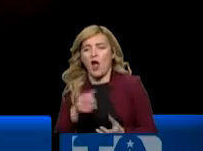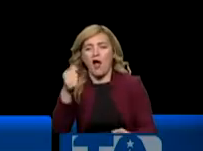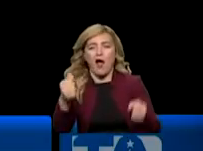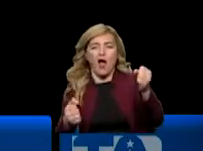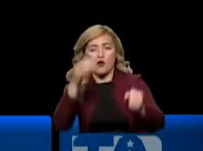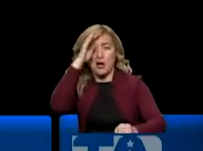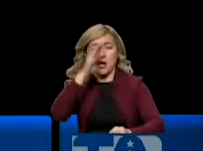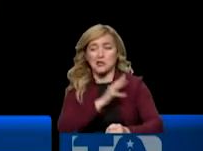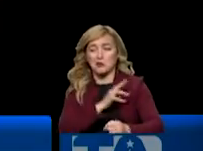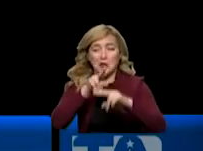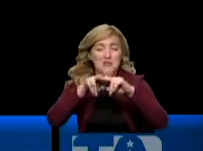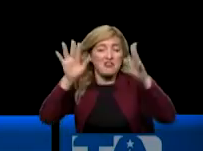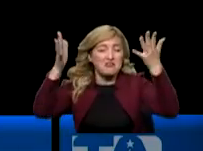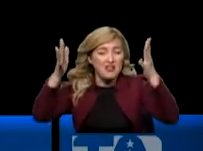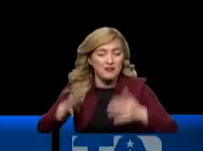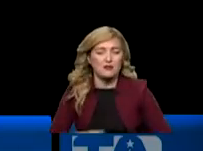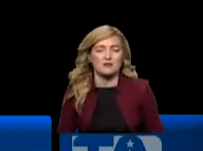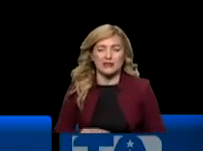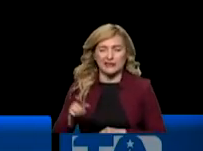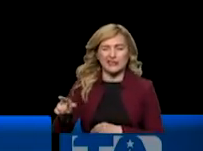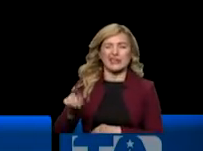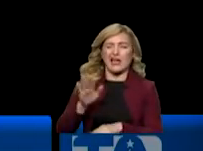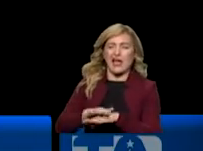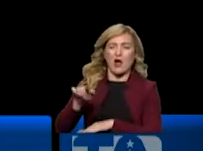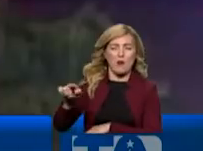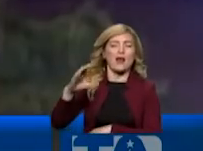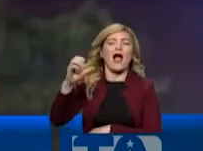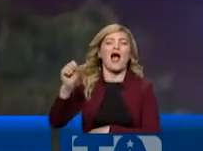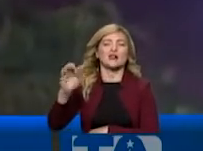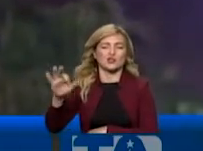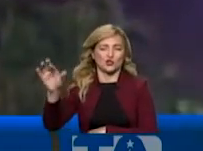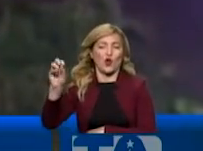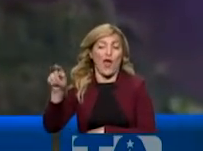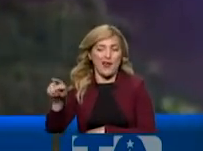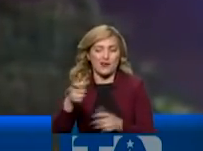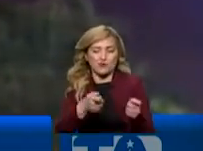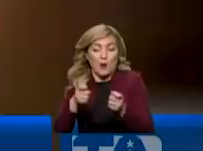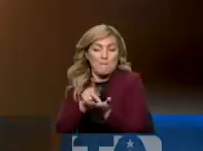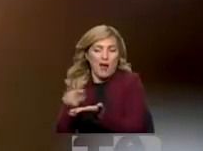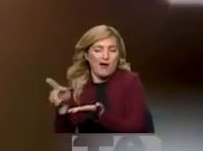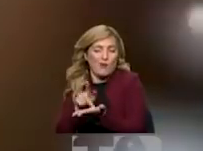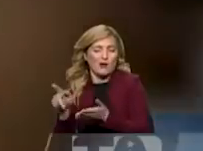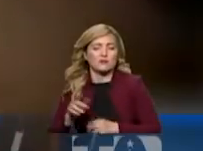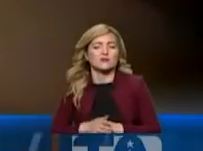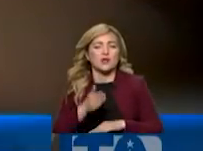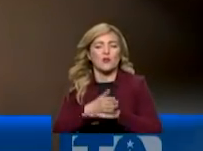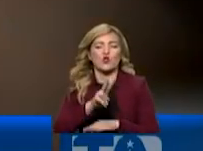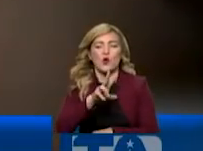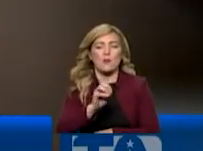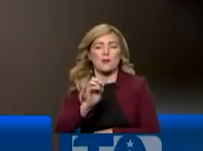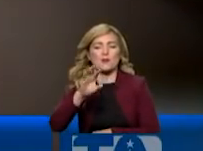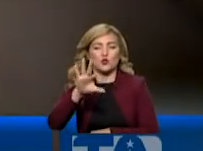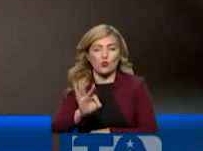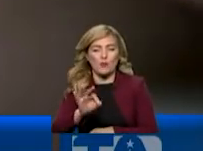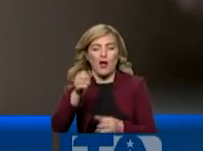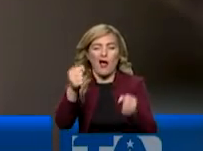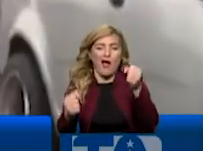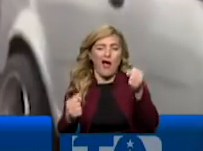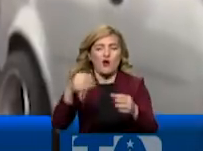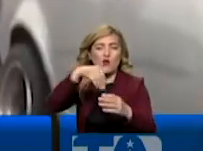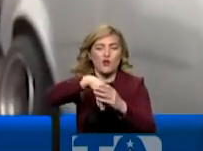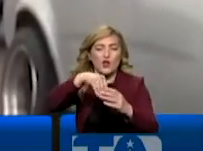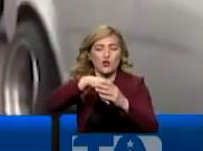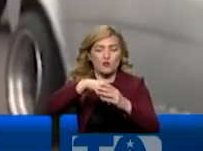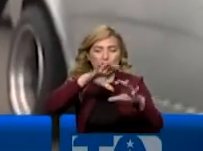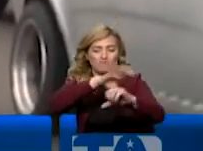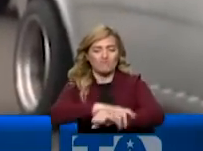camiones del ejército, y citó a Castro como la persona que recibía los pagos. También en 2009 fue capturado en Baeza dentro de un camión con insignias